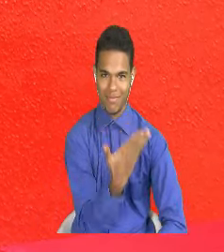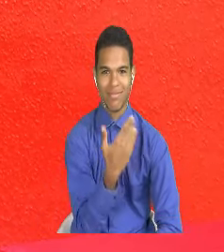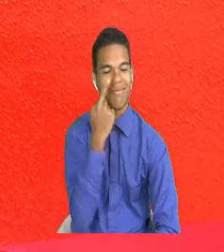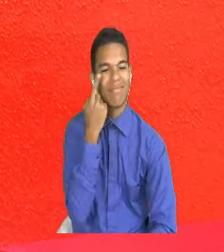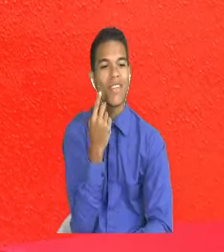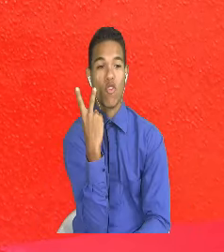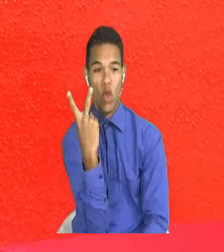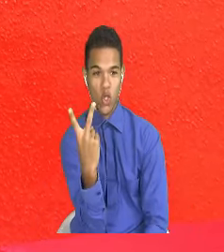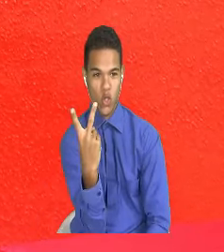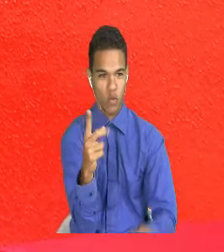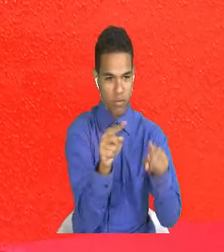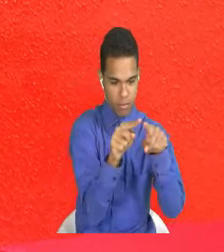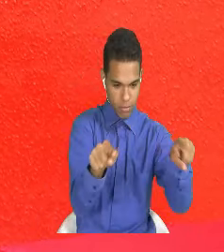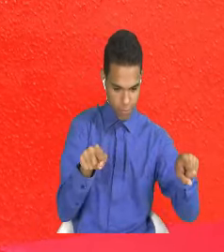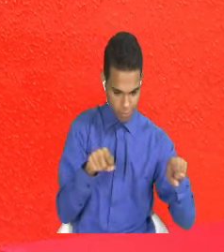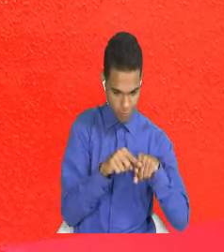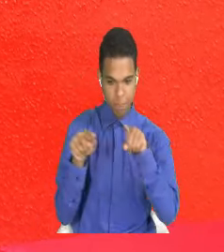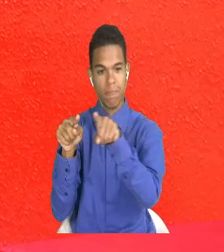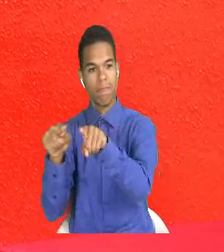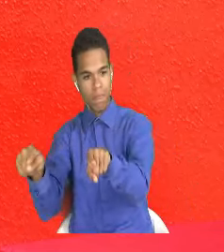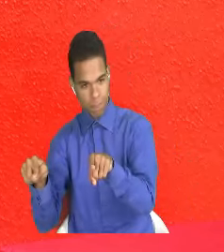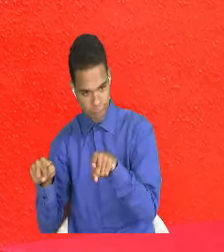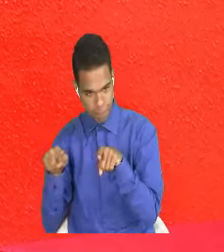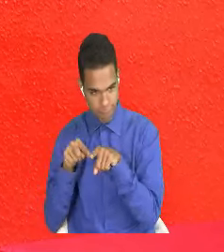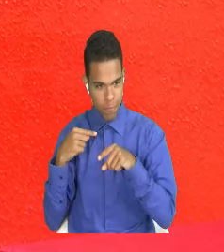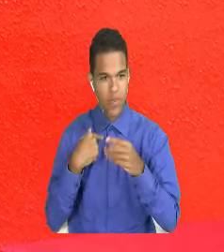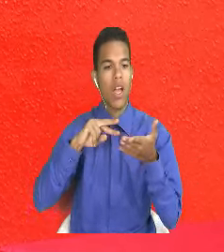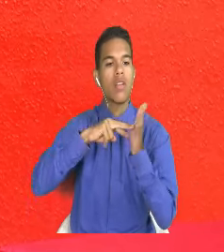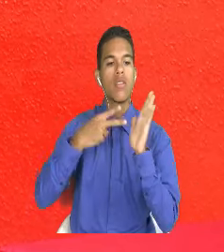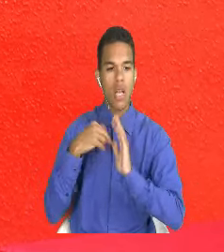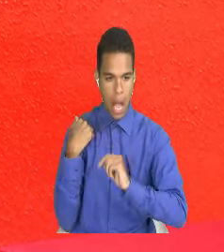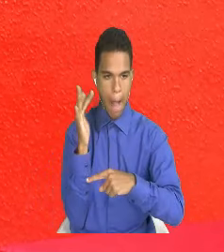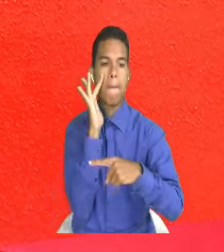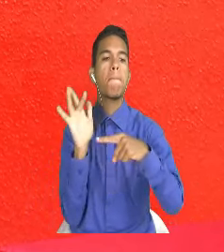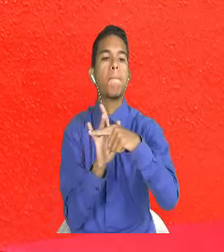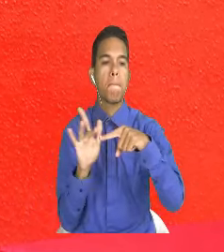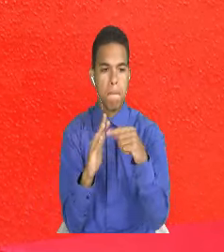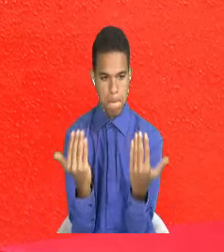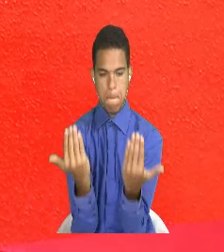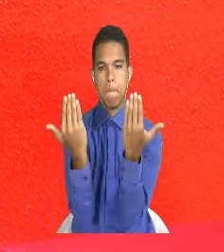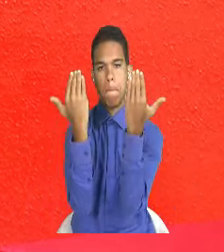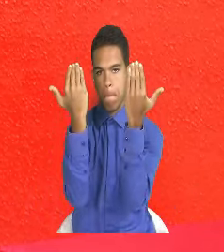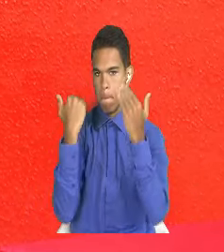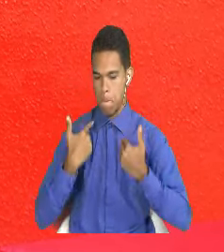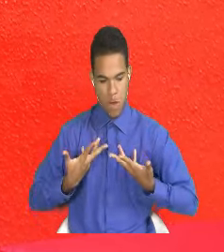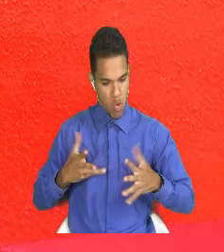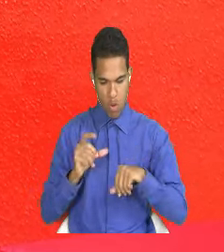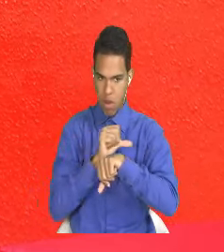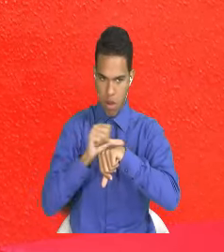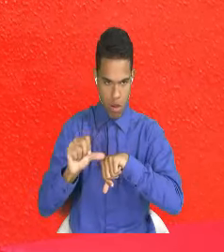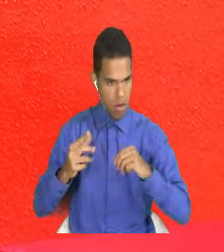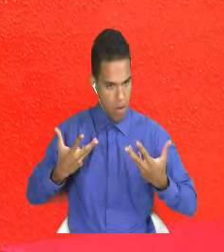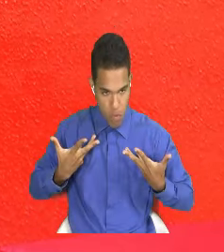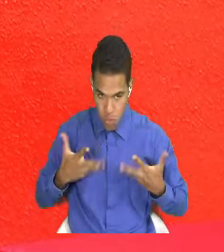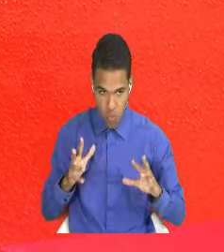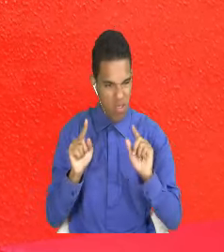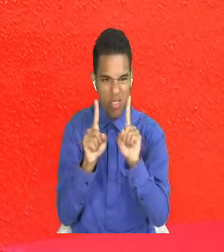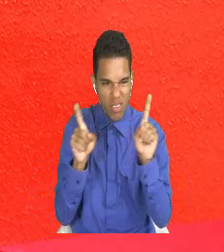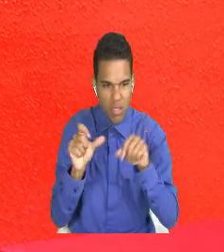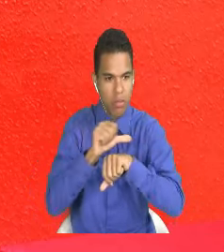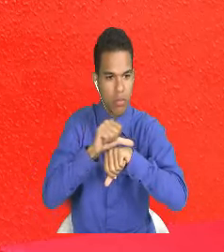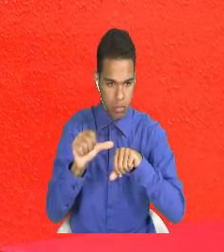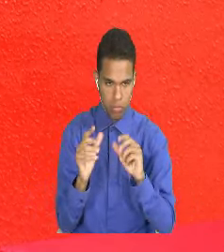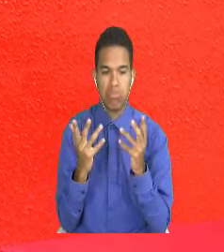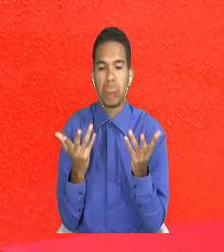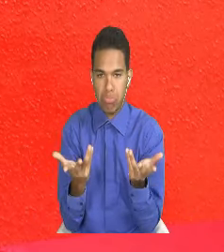cirugía totalmente dotadas para cualquier procedimiento quirúrgico. Tenemos los mejores equipos tecnológicos, los de